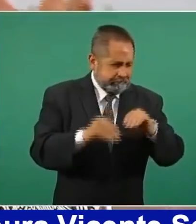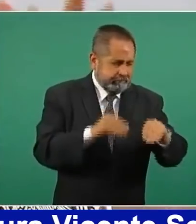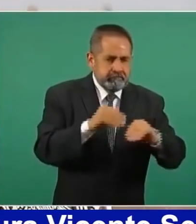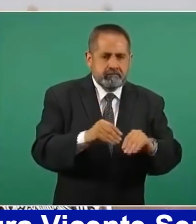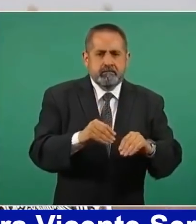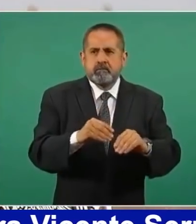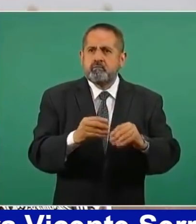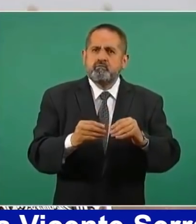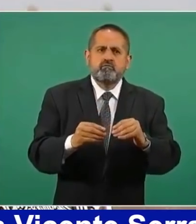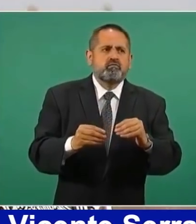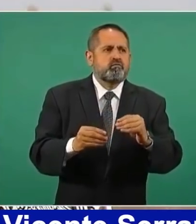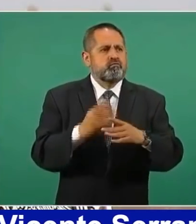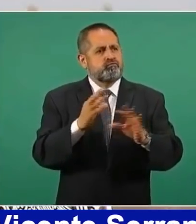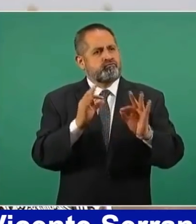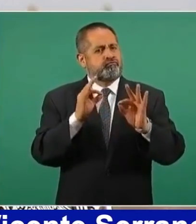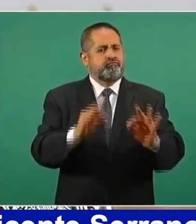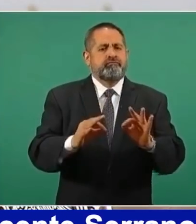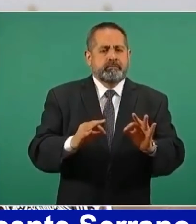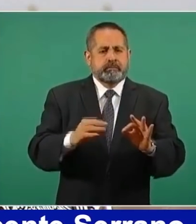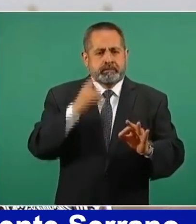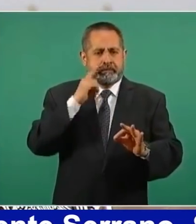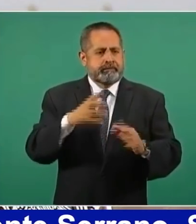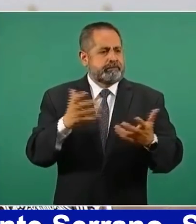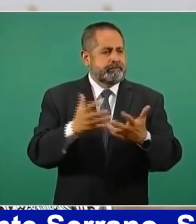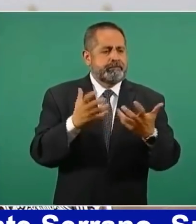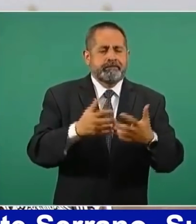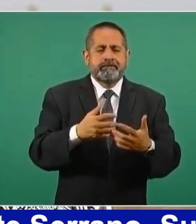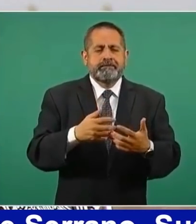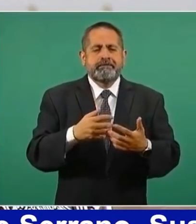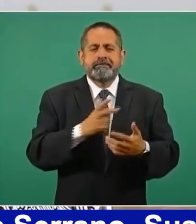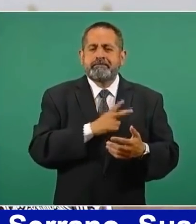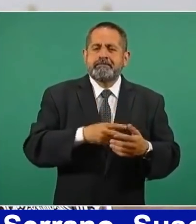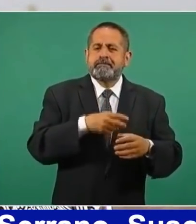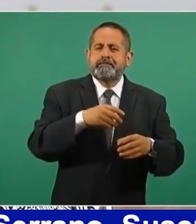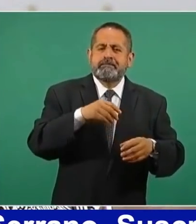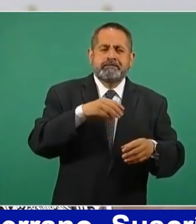una empresa para la producción de fertilizante